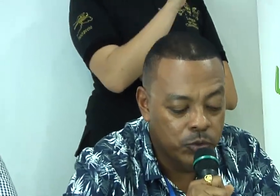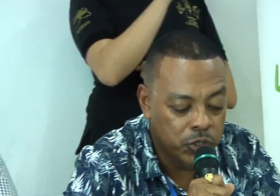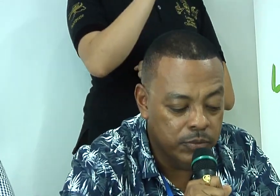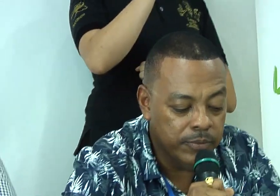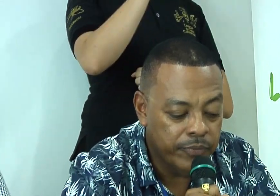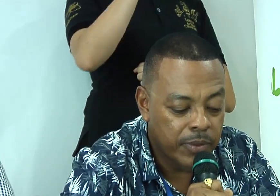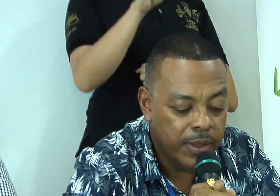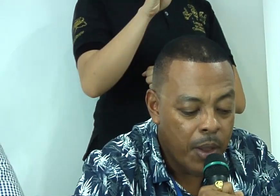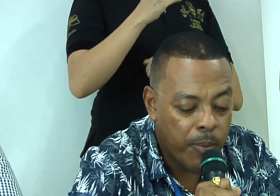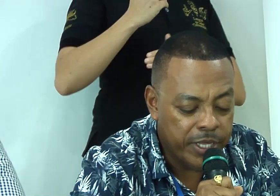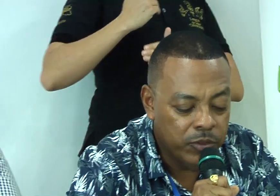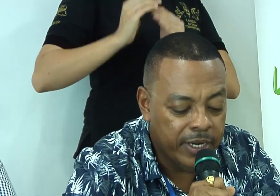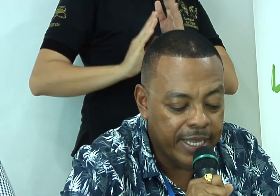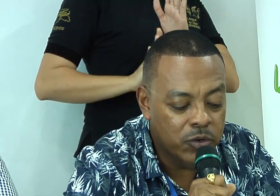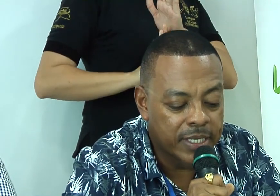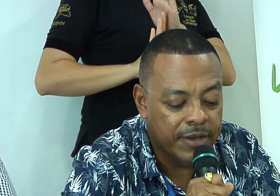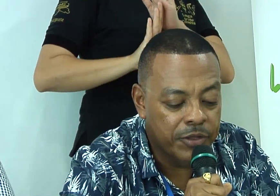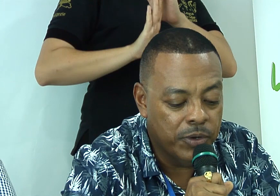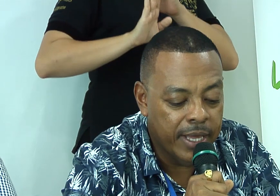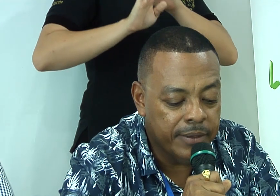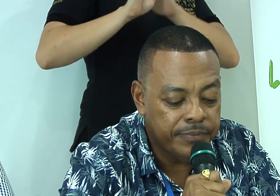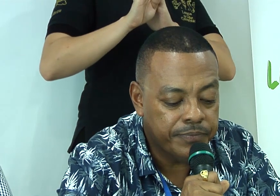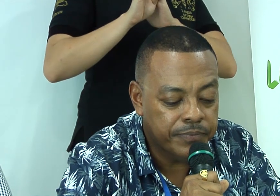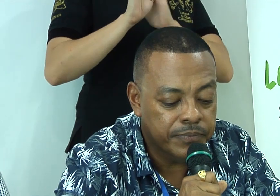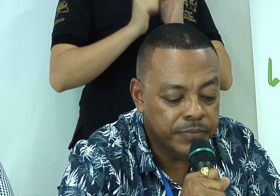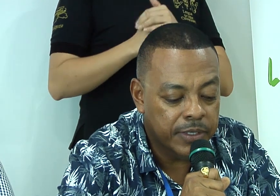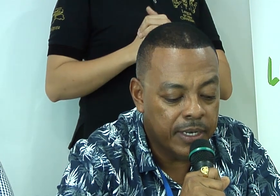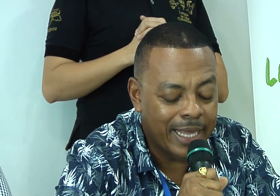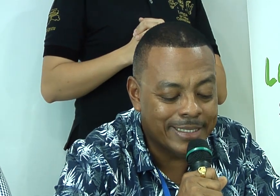constante evolución, poniendo en riesgo